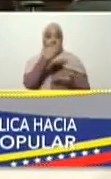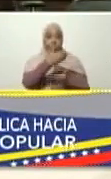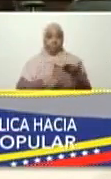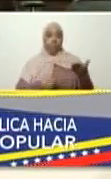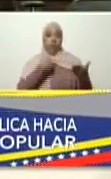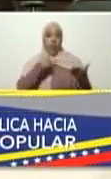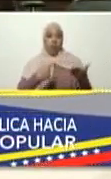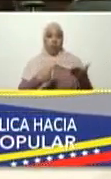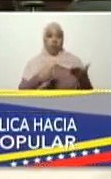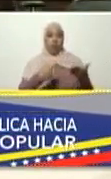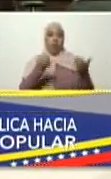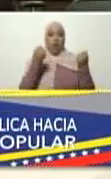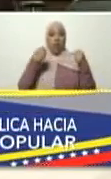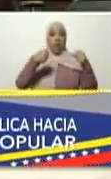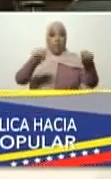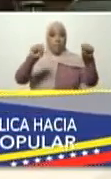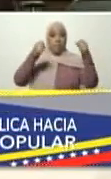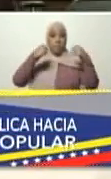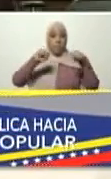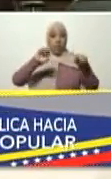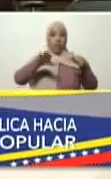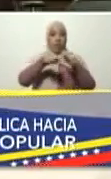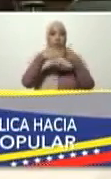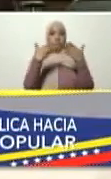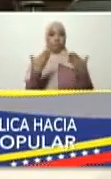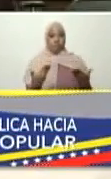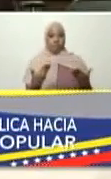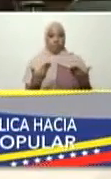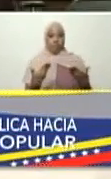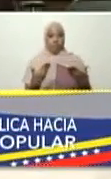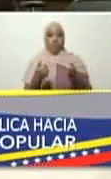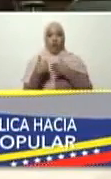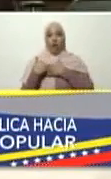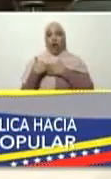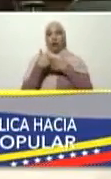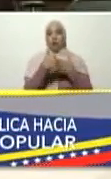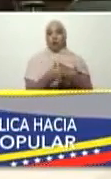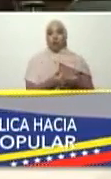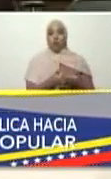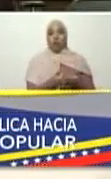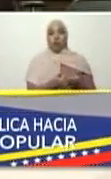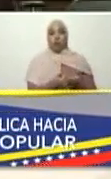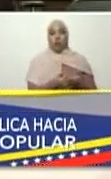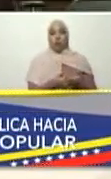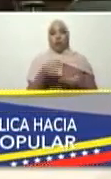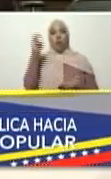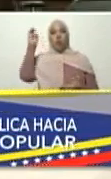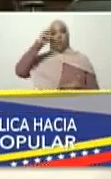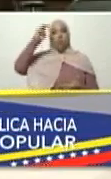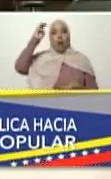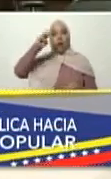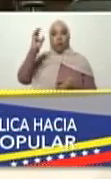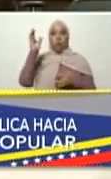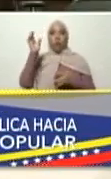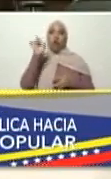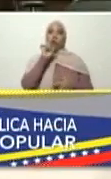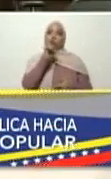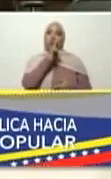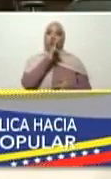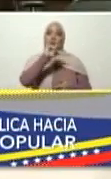De la teoría a la práctica, nosotros nos ayudó a formar un gran maestro llamado Jesús Rivero, algunos de